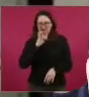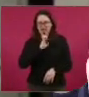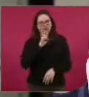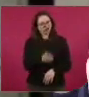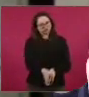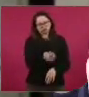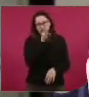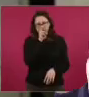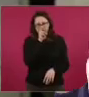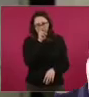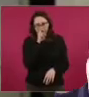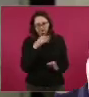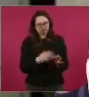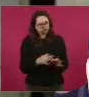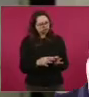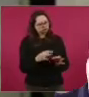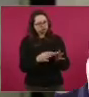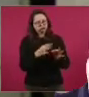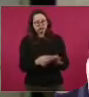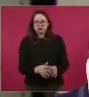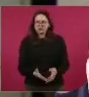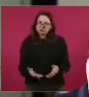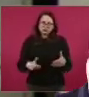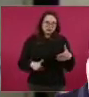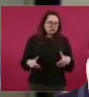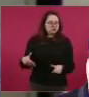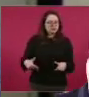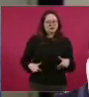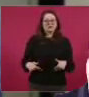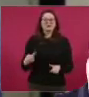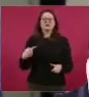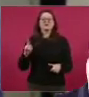rigurosos, pero ayudan mucho.